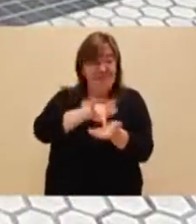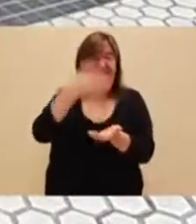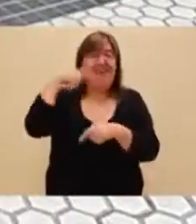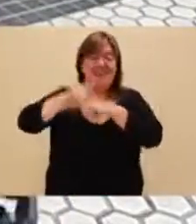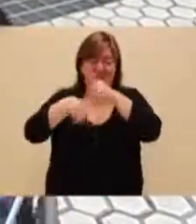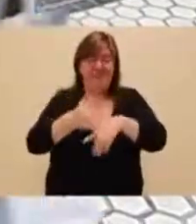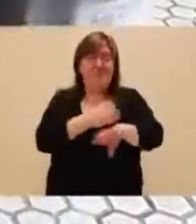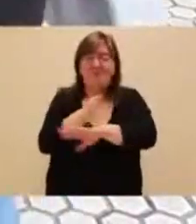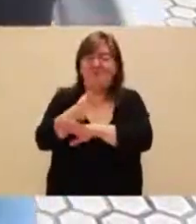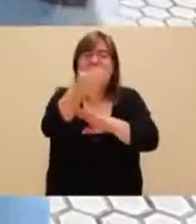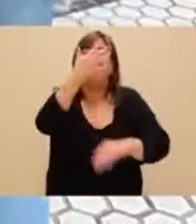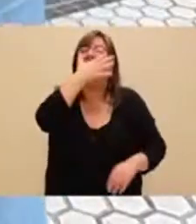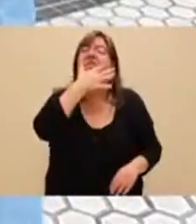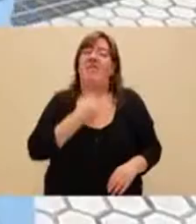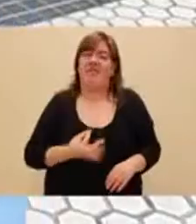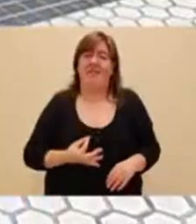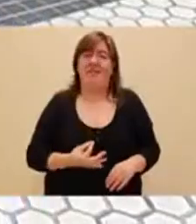todo es más fácil.